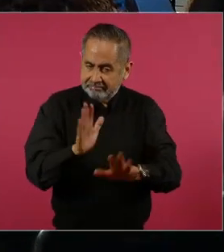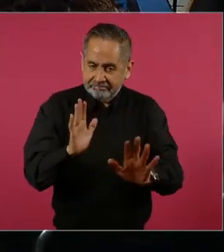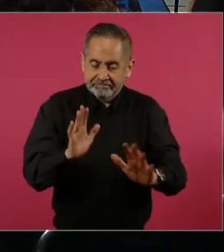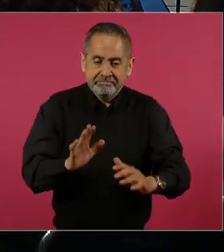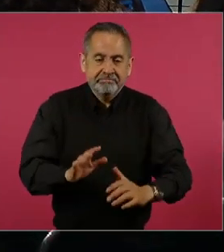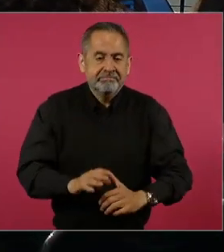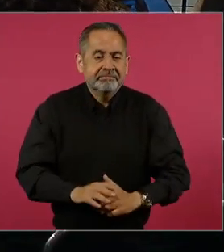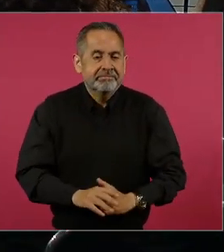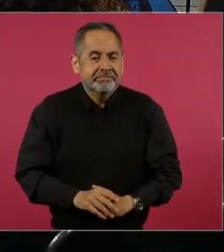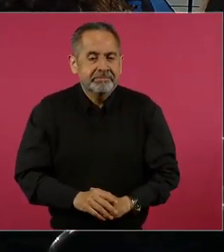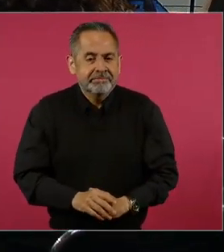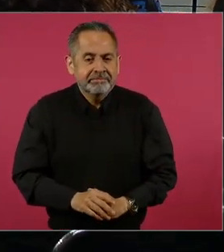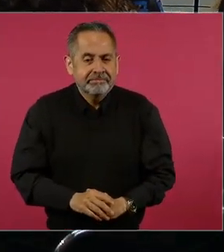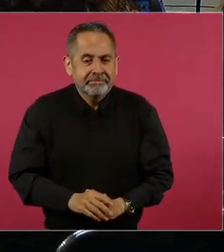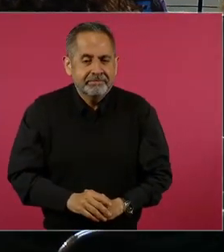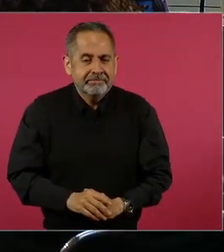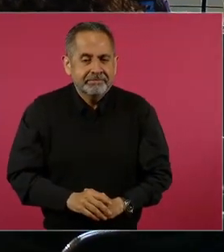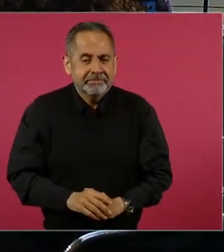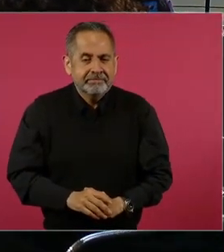que